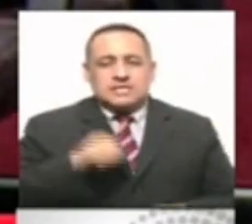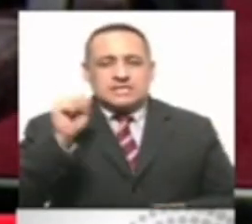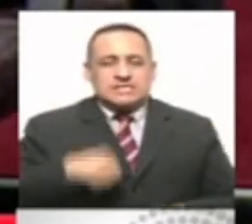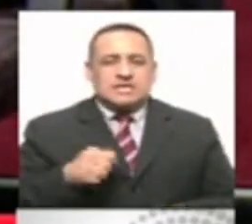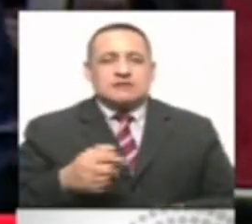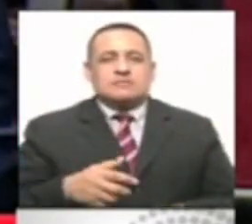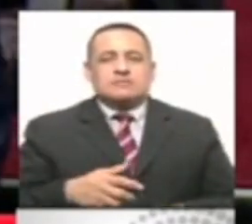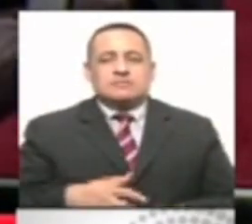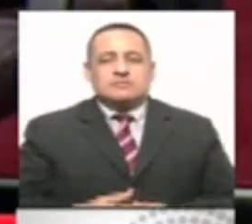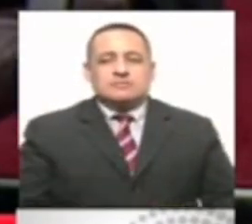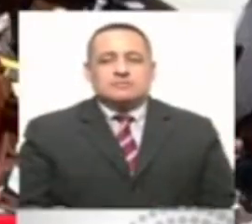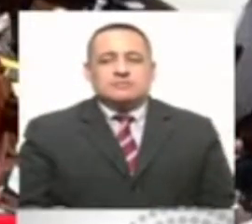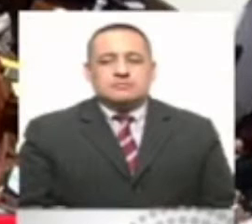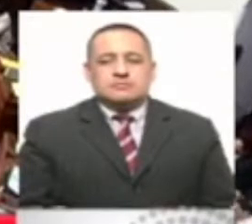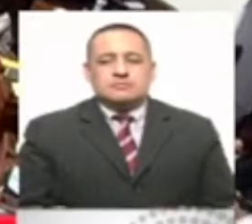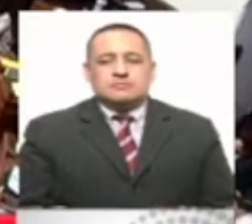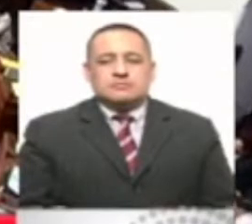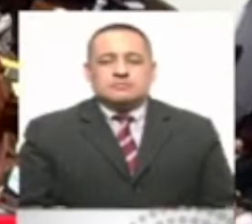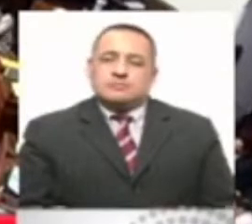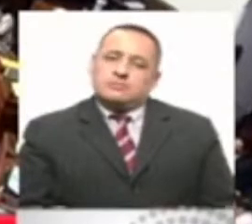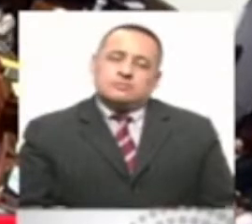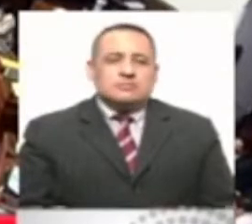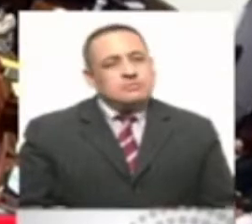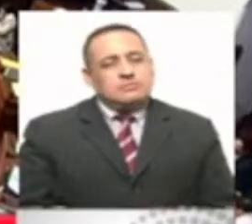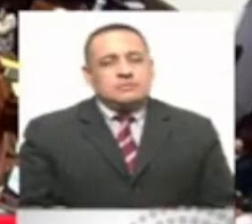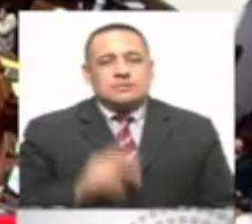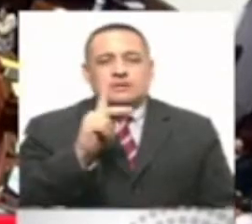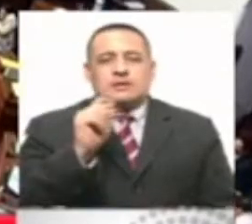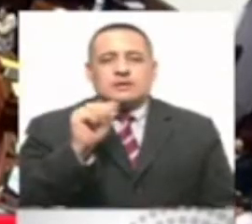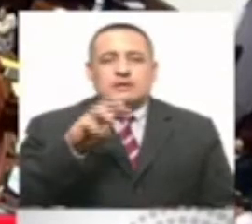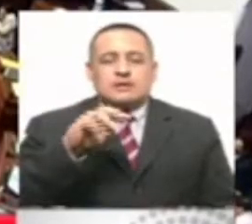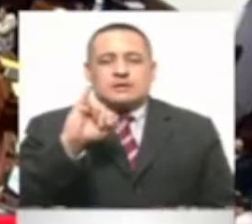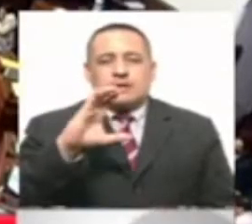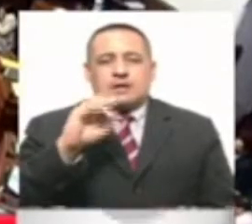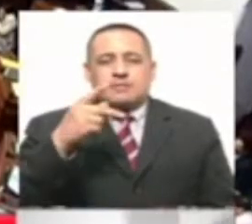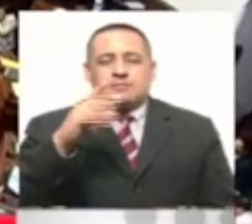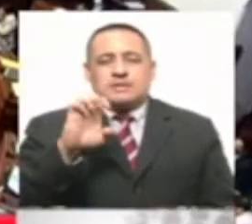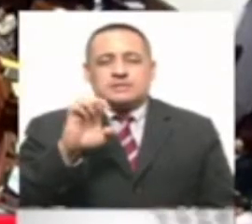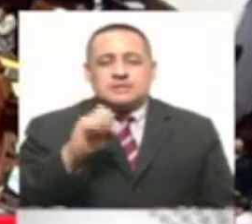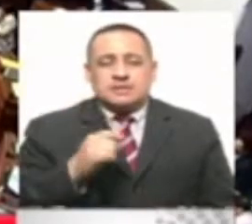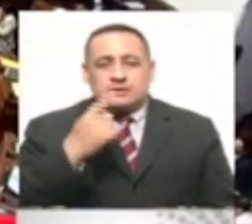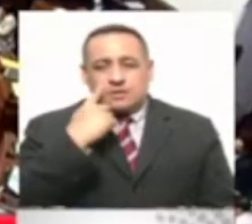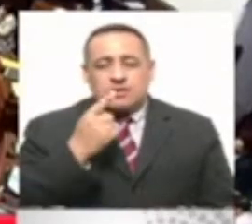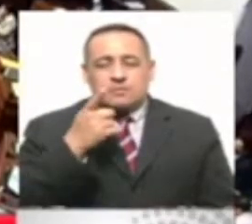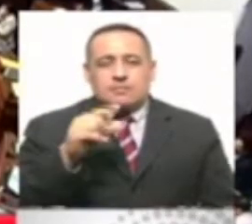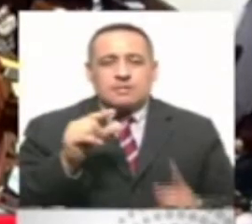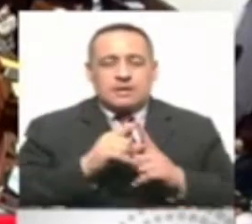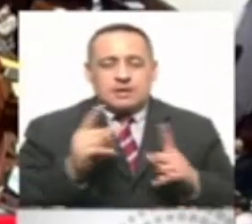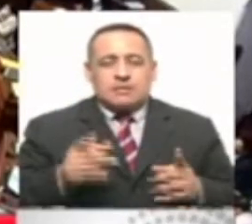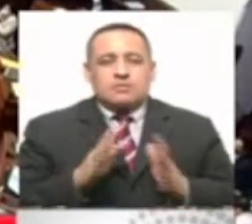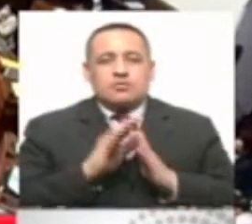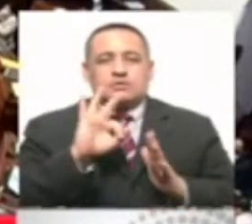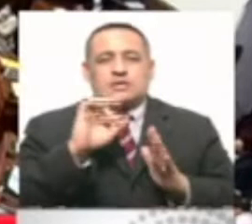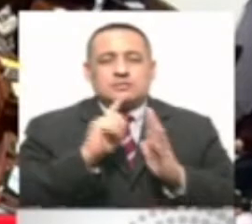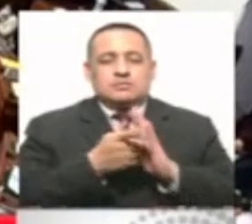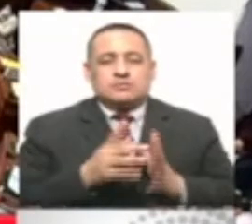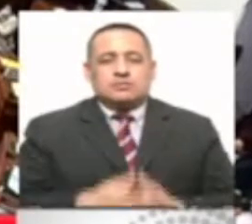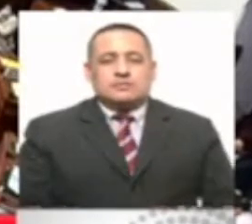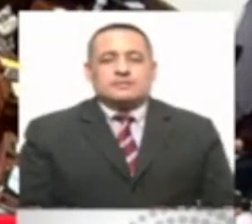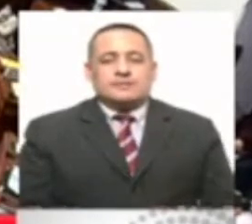se da. Congresista Camiche Morante tiene la palabra por